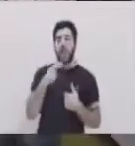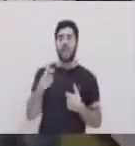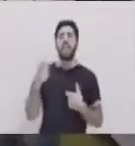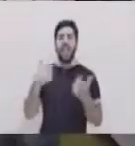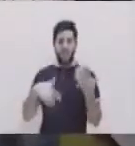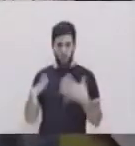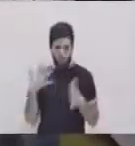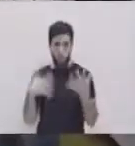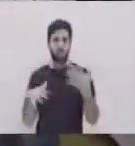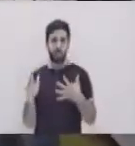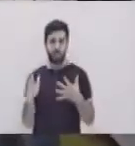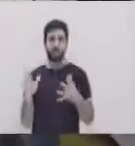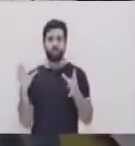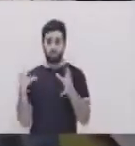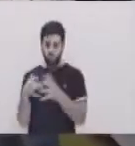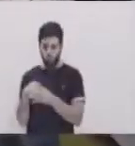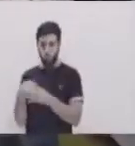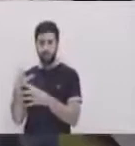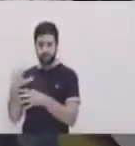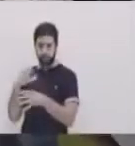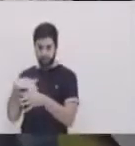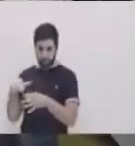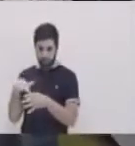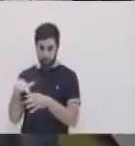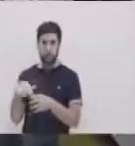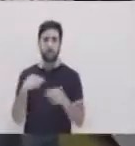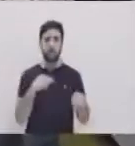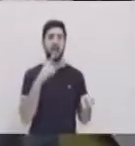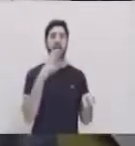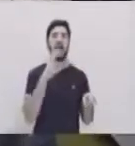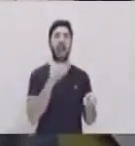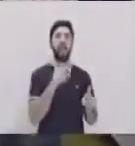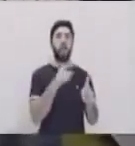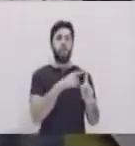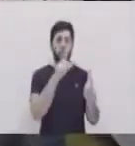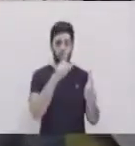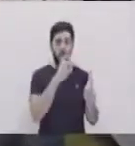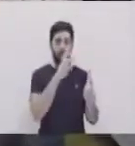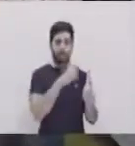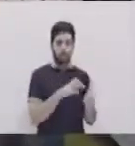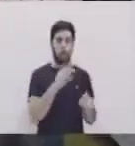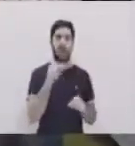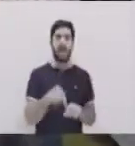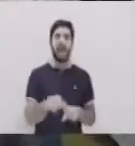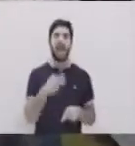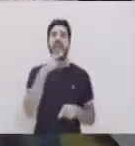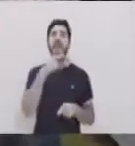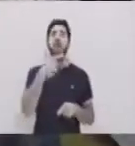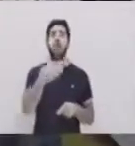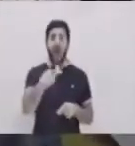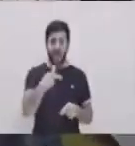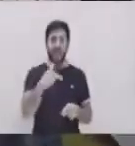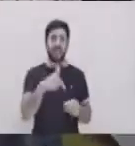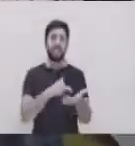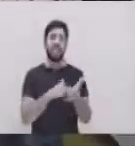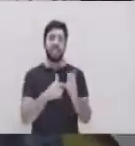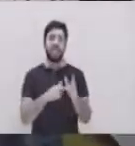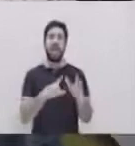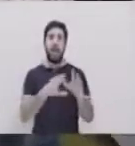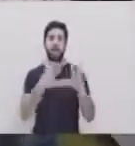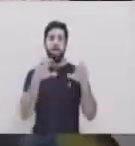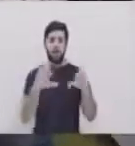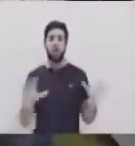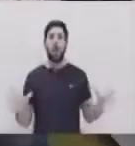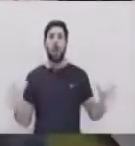se reduce a un grupo y el habla se reduce a una persona. Cada quien habla diferente. Tú no usas las mismas